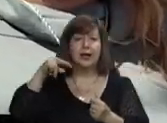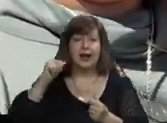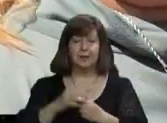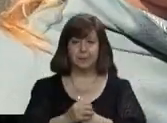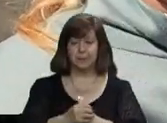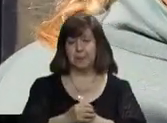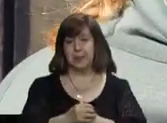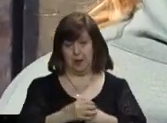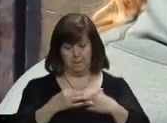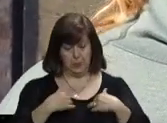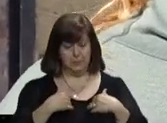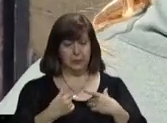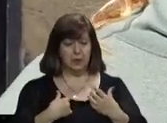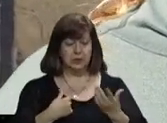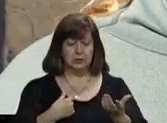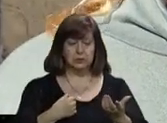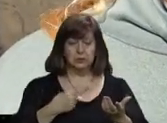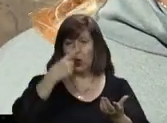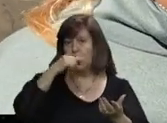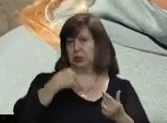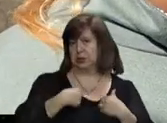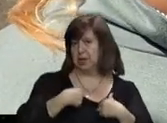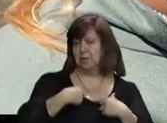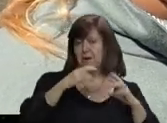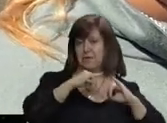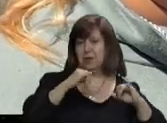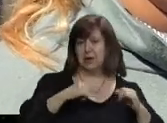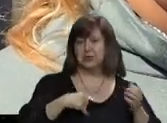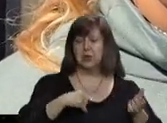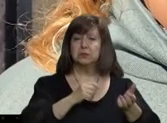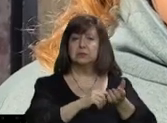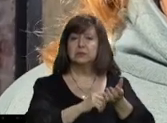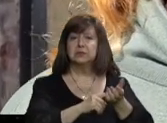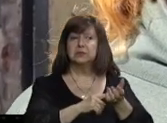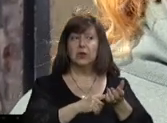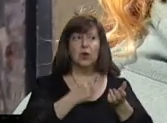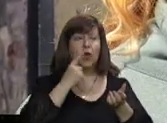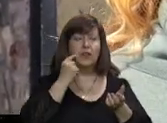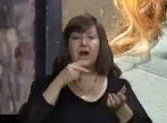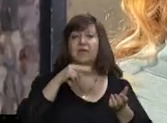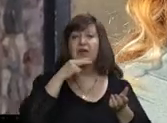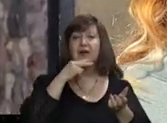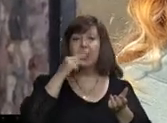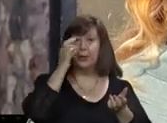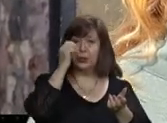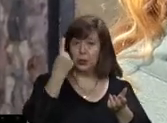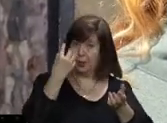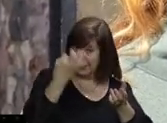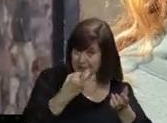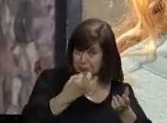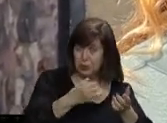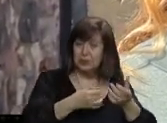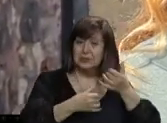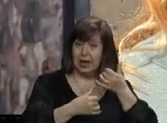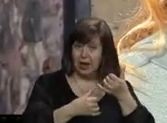Bueno lo último que yo sé estuve en comunicación con ella el día viernes 21